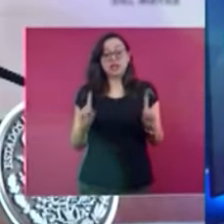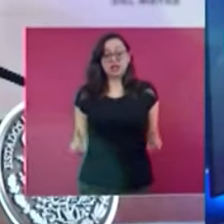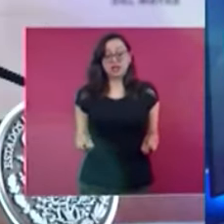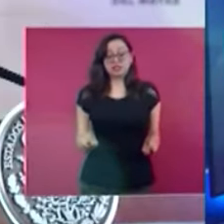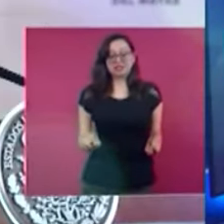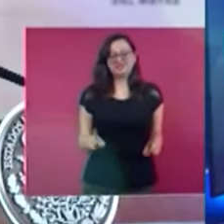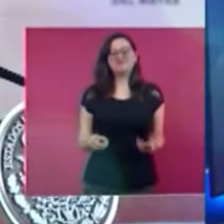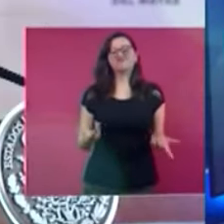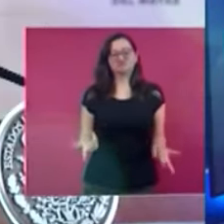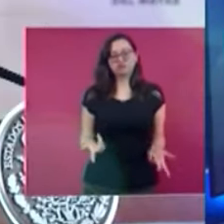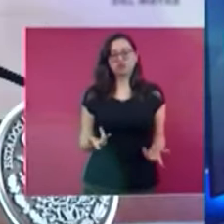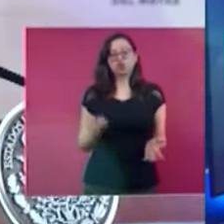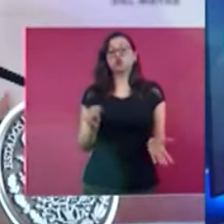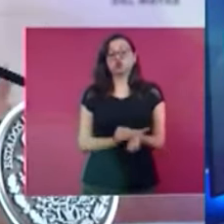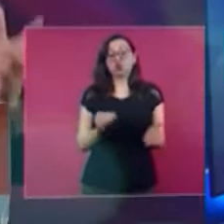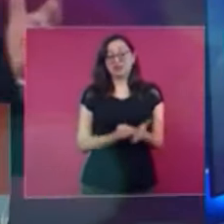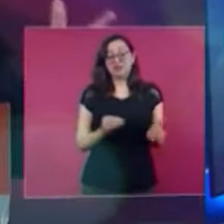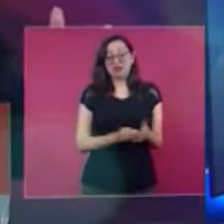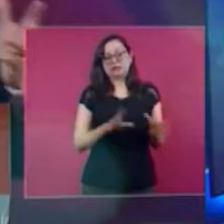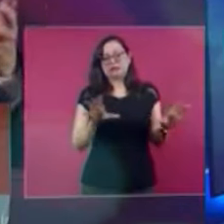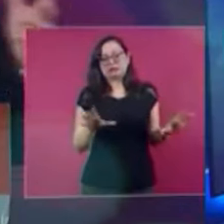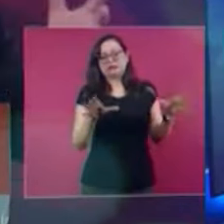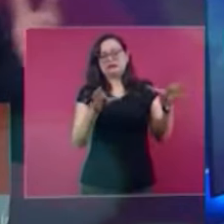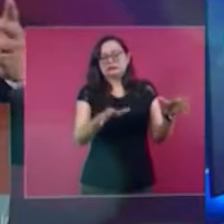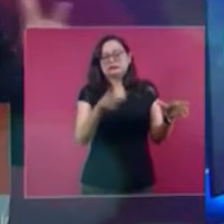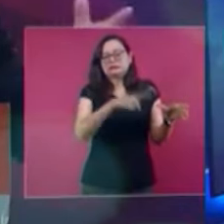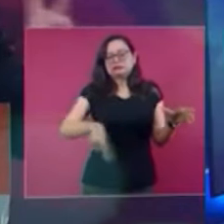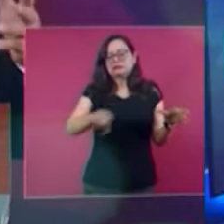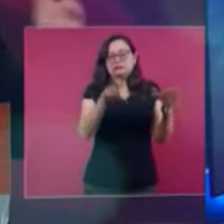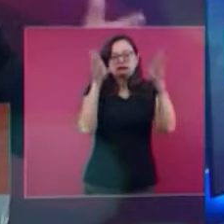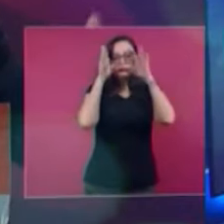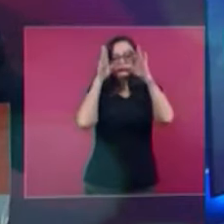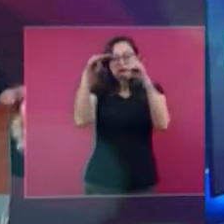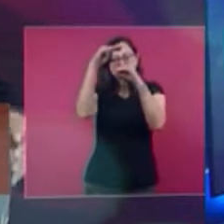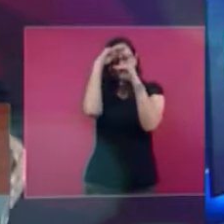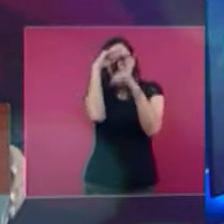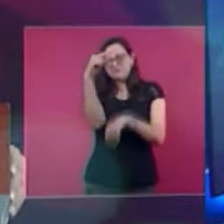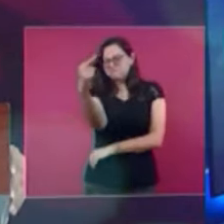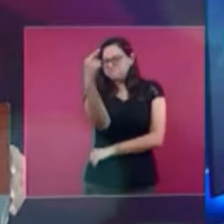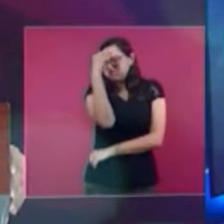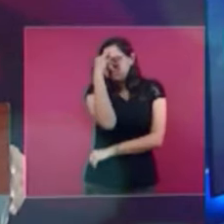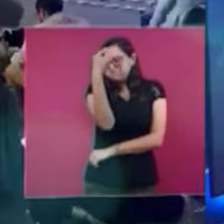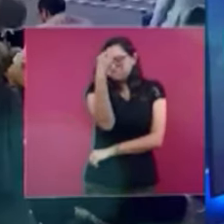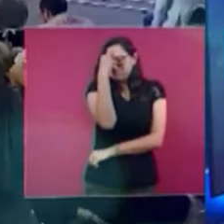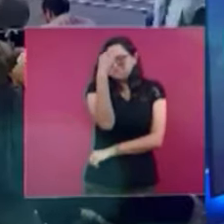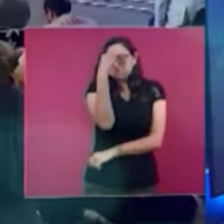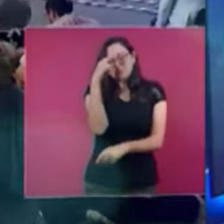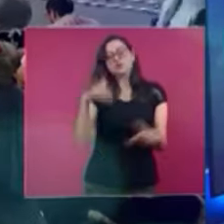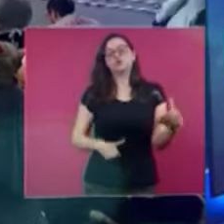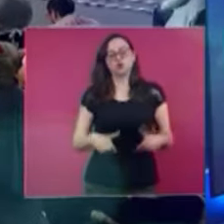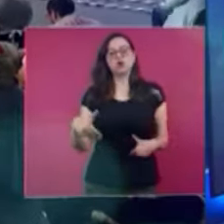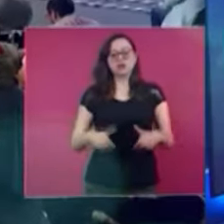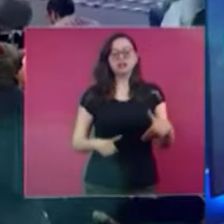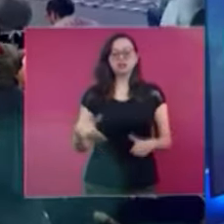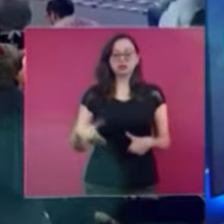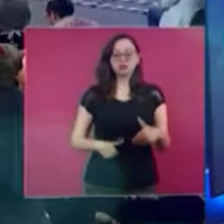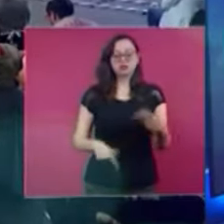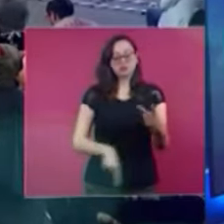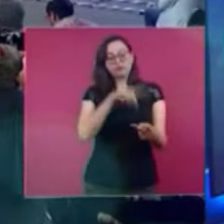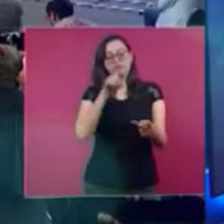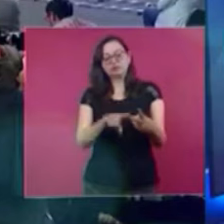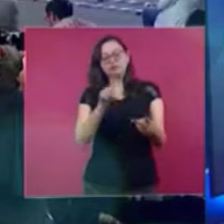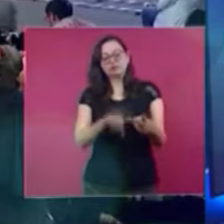políticos los conservadores liberales esos pleitos los domina y sale ganando en esos pleitos porque cuando ha ver mi libertad de